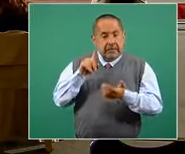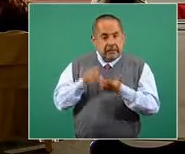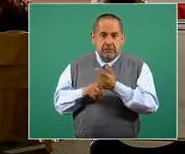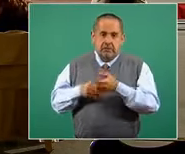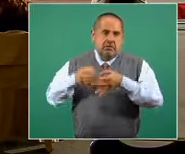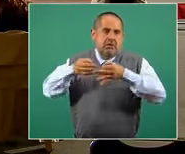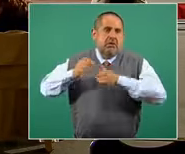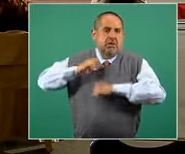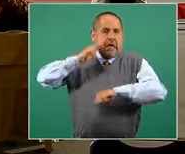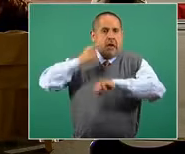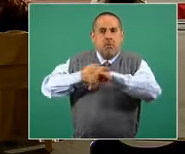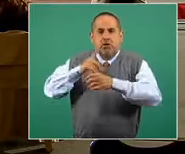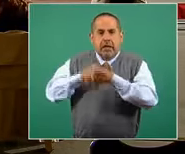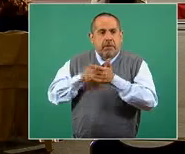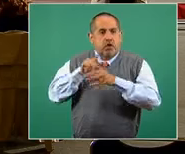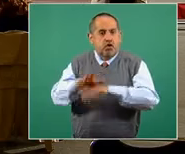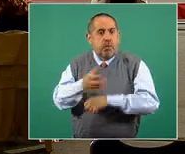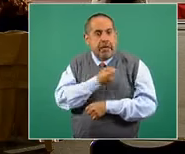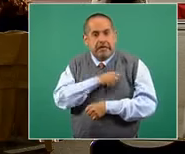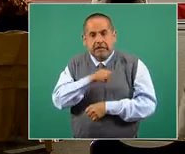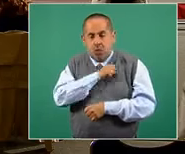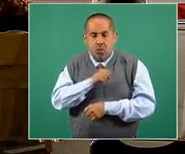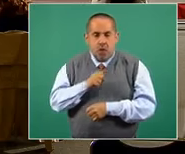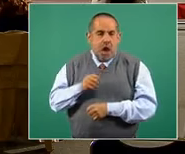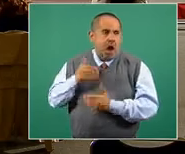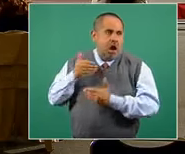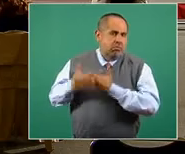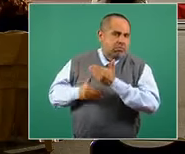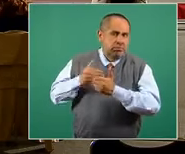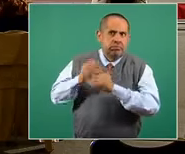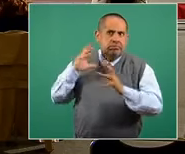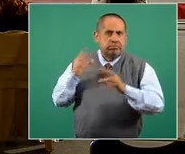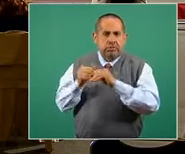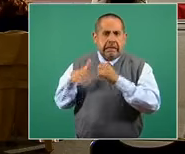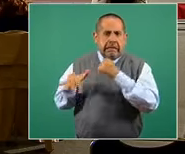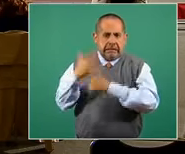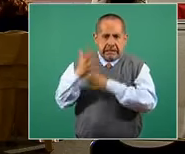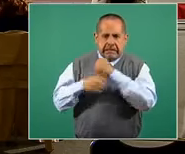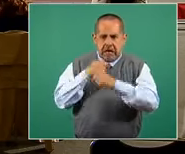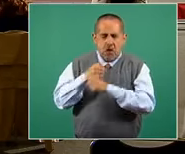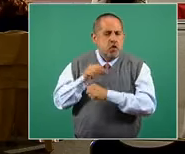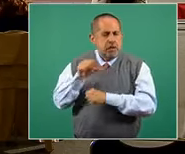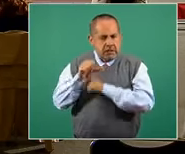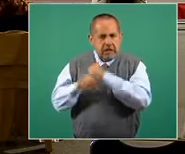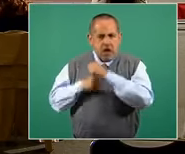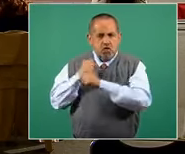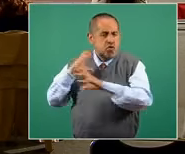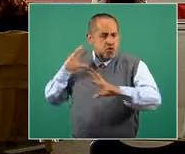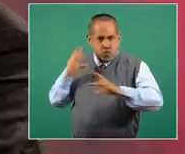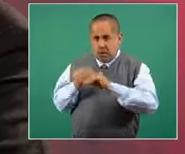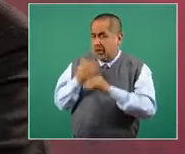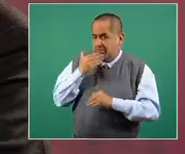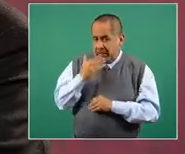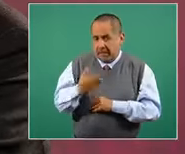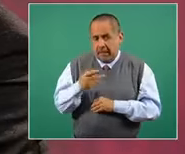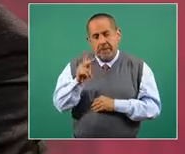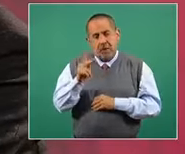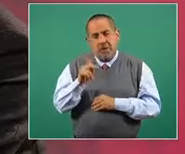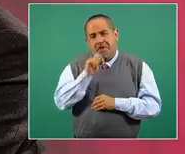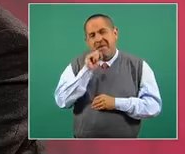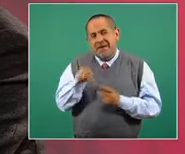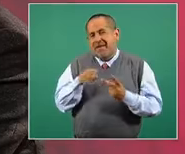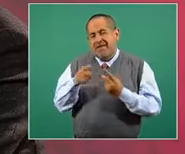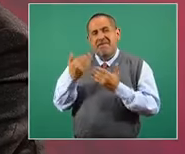agencia nacional, que tiene grandes progresos a lo largo de sus 15 años, casi 16, de existencia, pero también tiene